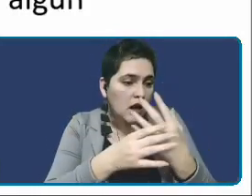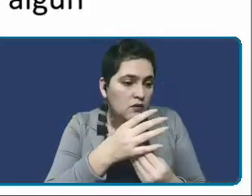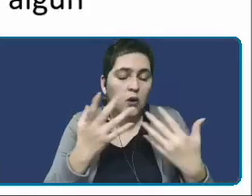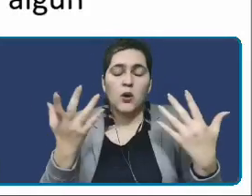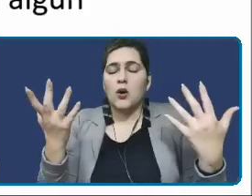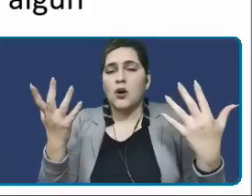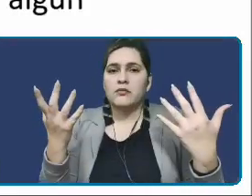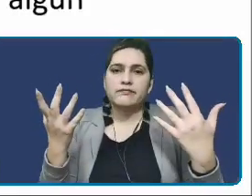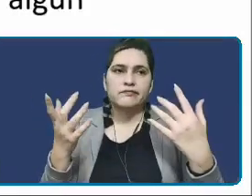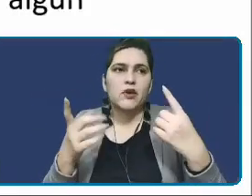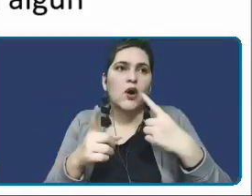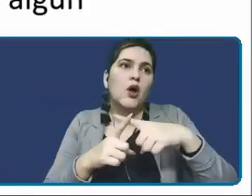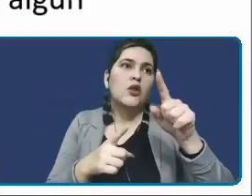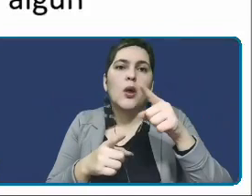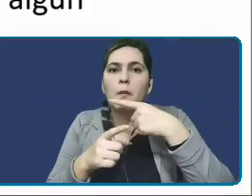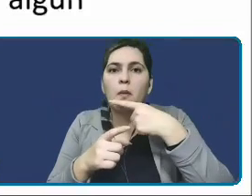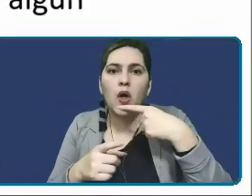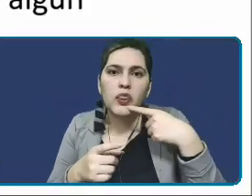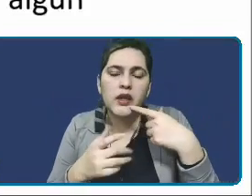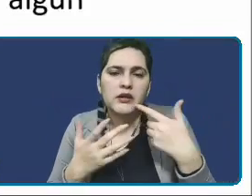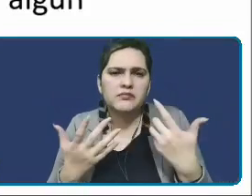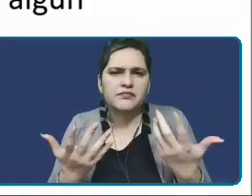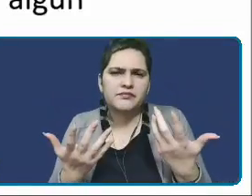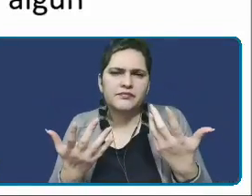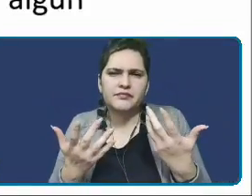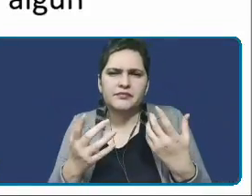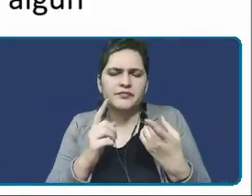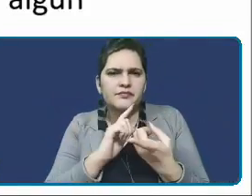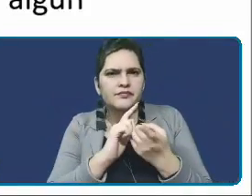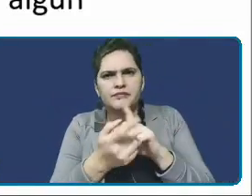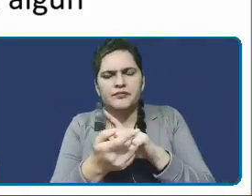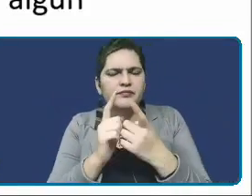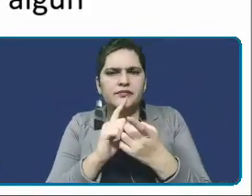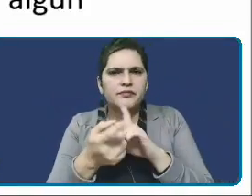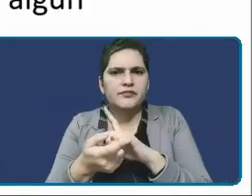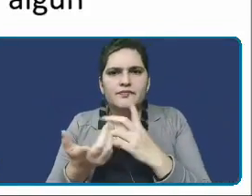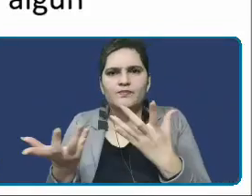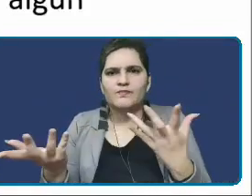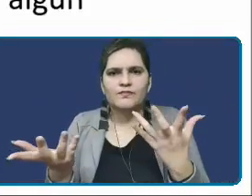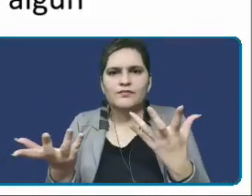un postre de leche, voy perjudicando